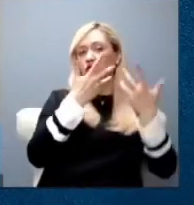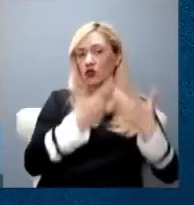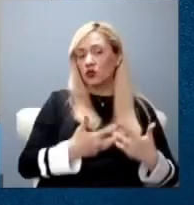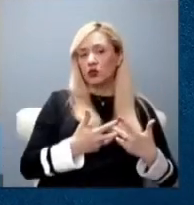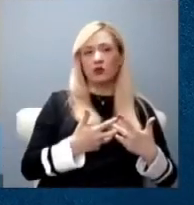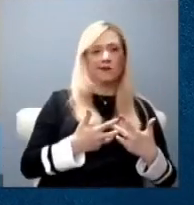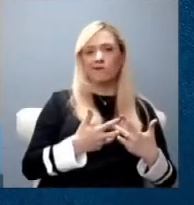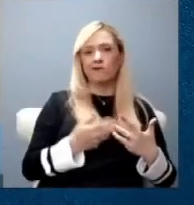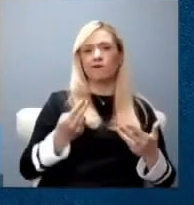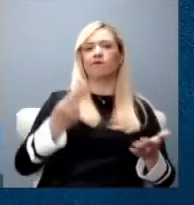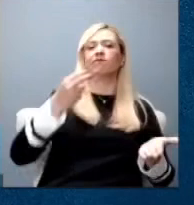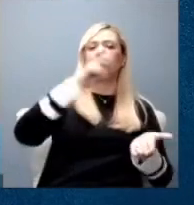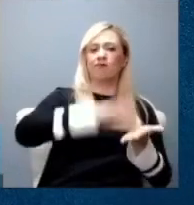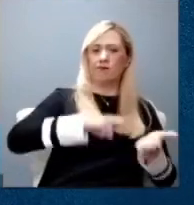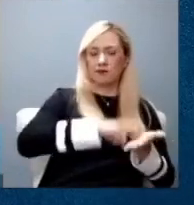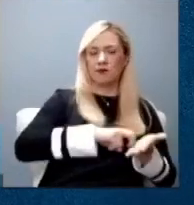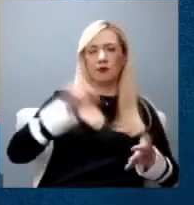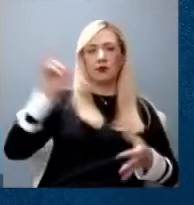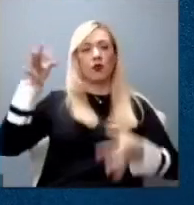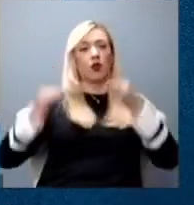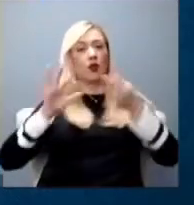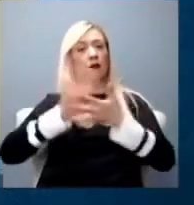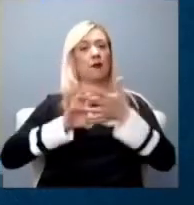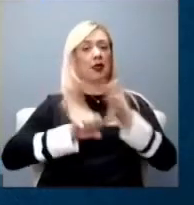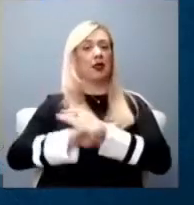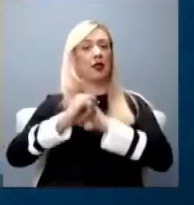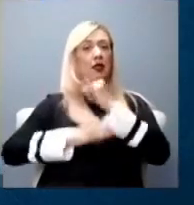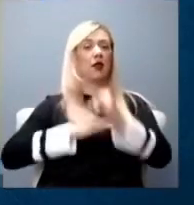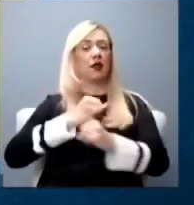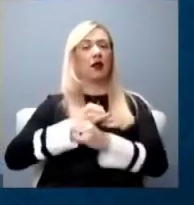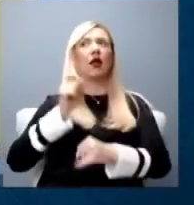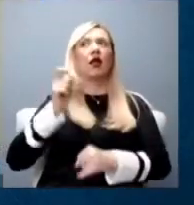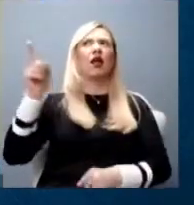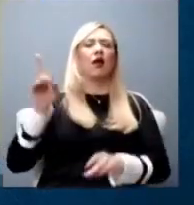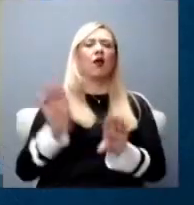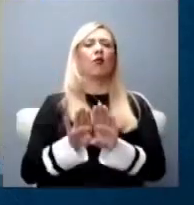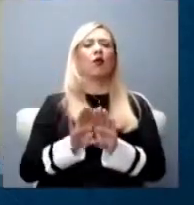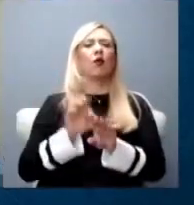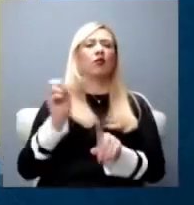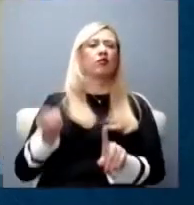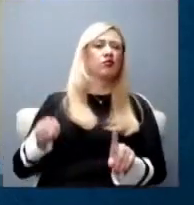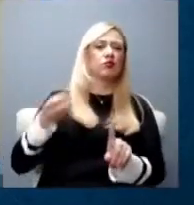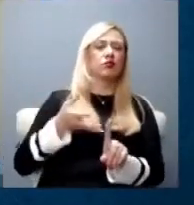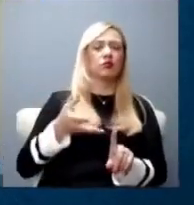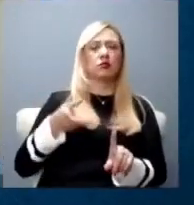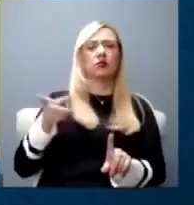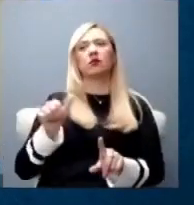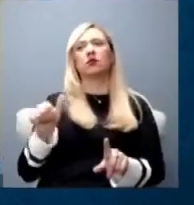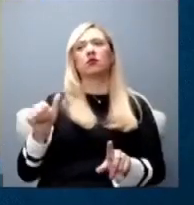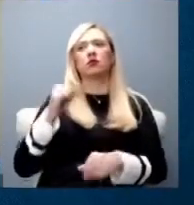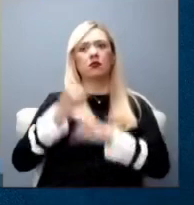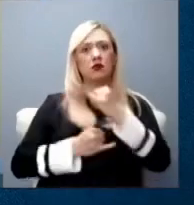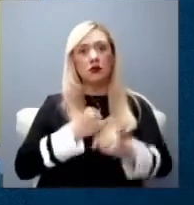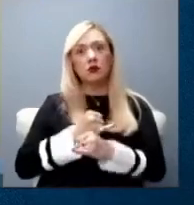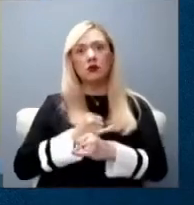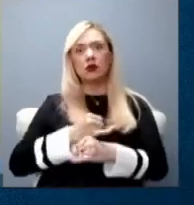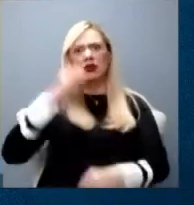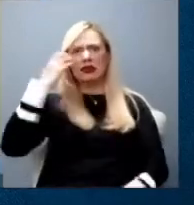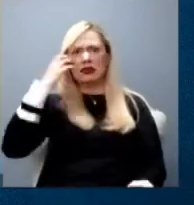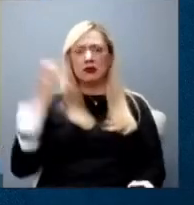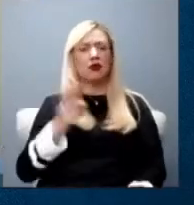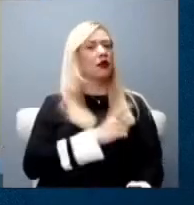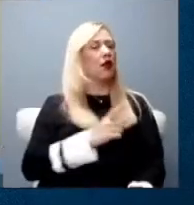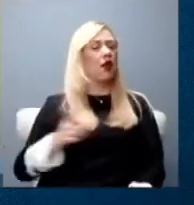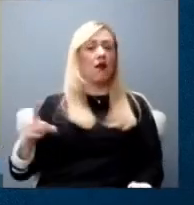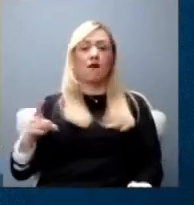principio de complementariedad de la Corte Penal Internacional, ¿a qué nos referimos? Pues estamos diciendo que, en primer lugar, que los crímenes internacionales deben de perseguirse